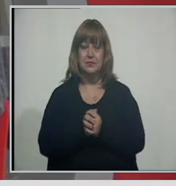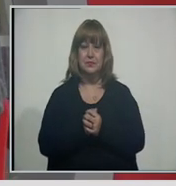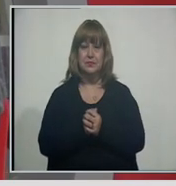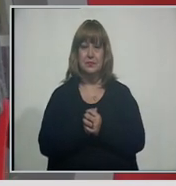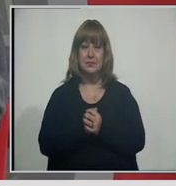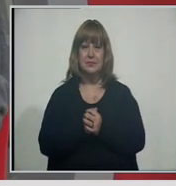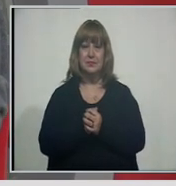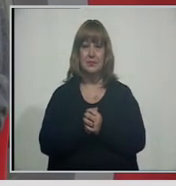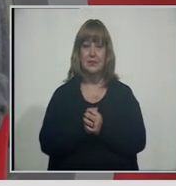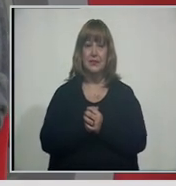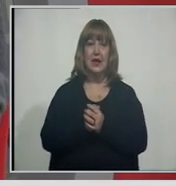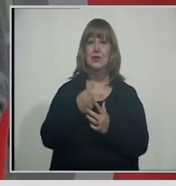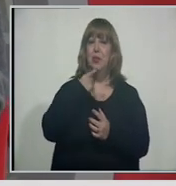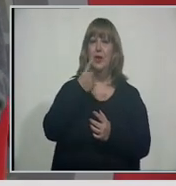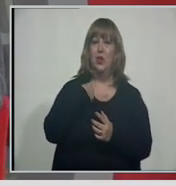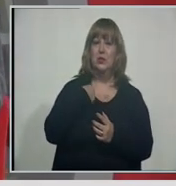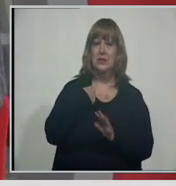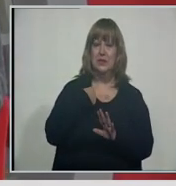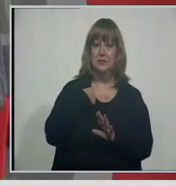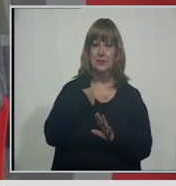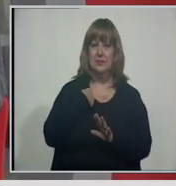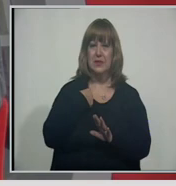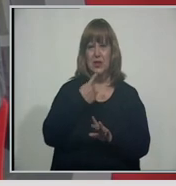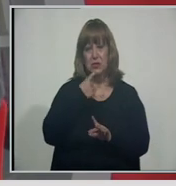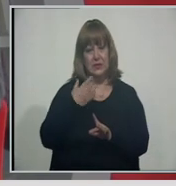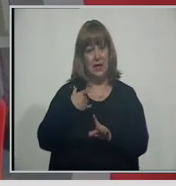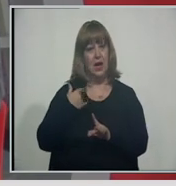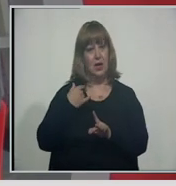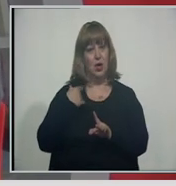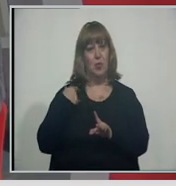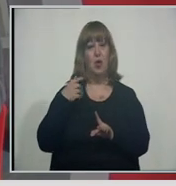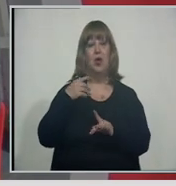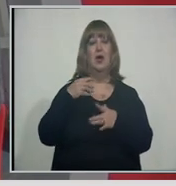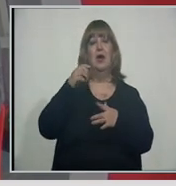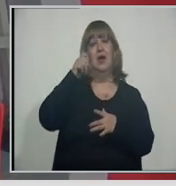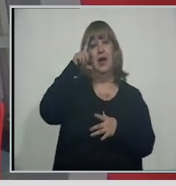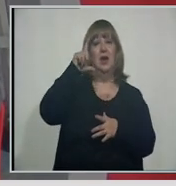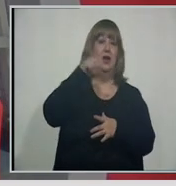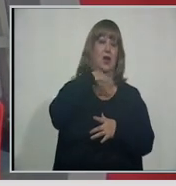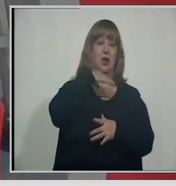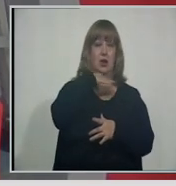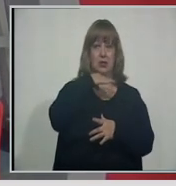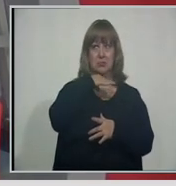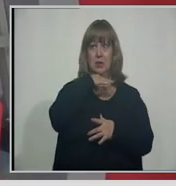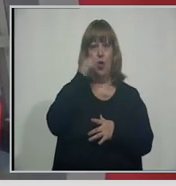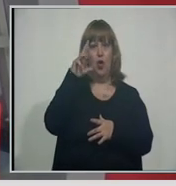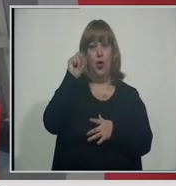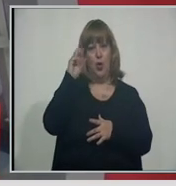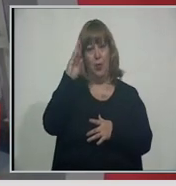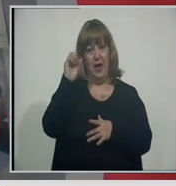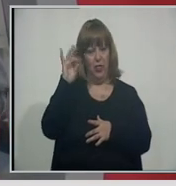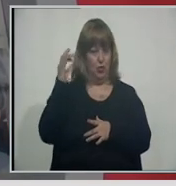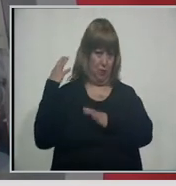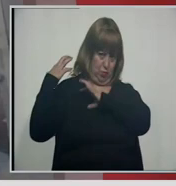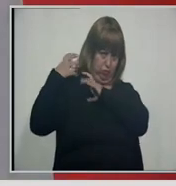yo te pregunté antes de salir al aire porque yo decía viene con el jorobado y hay atracciones y tiene el médico yo hay algo que quiero aclarar